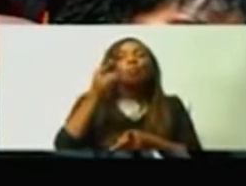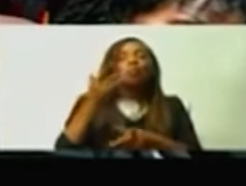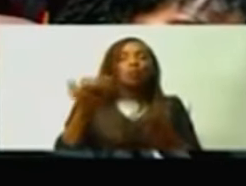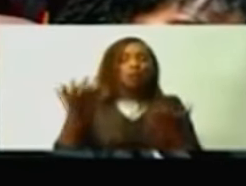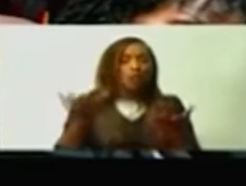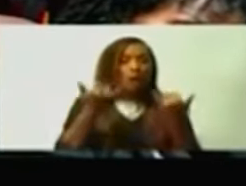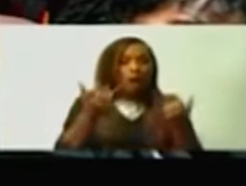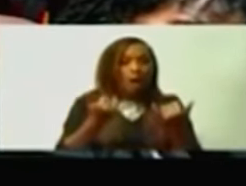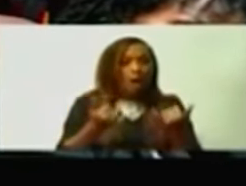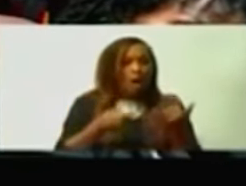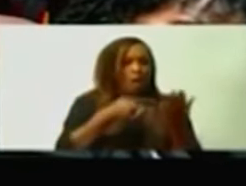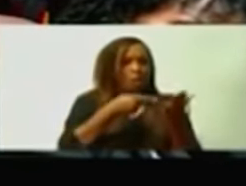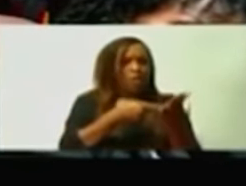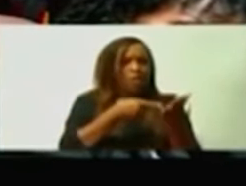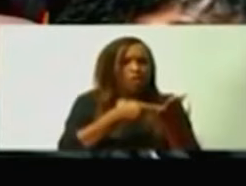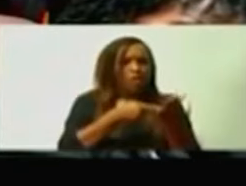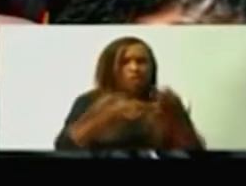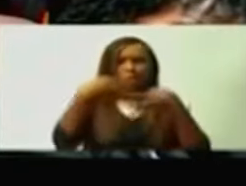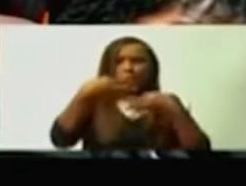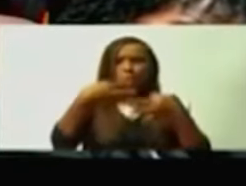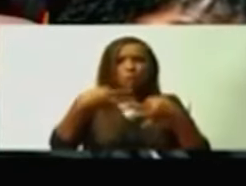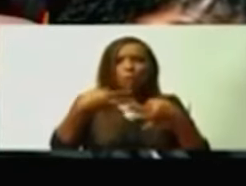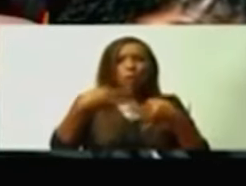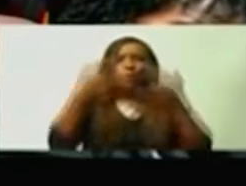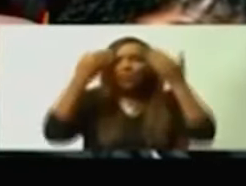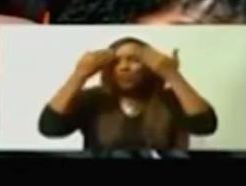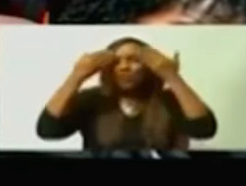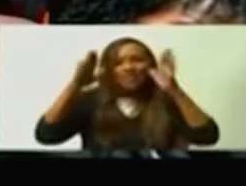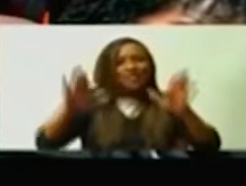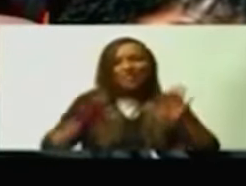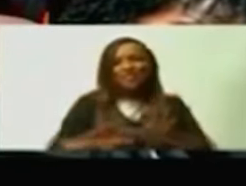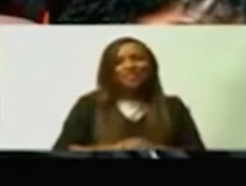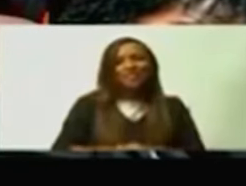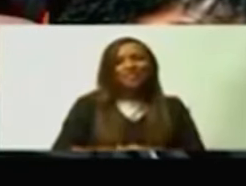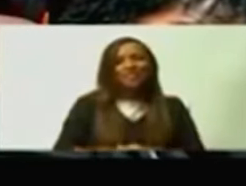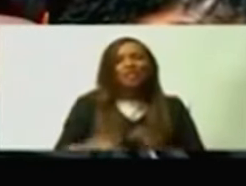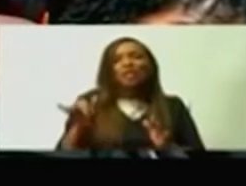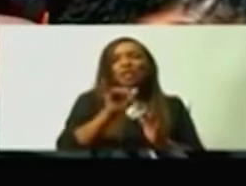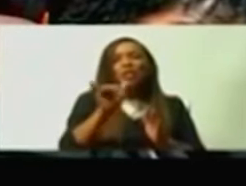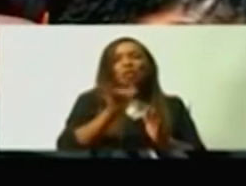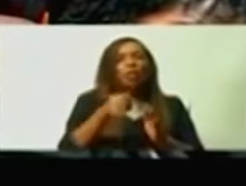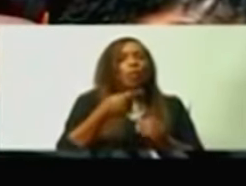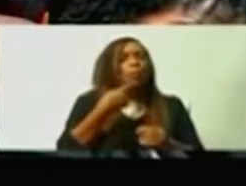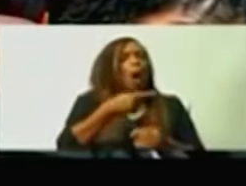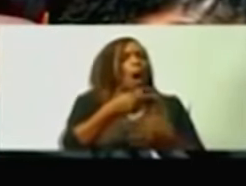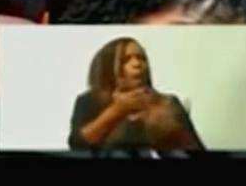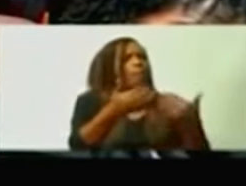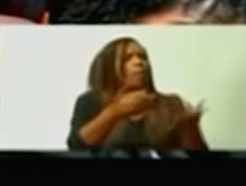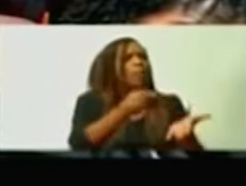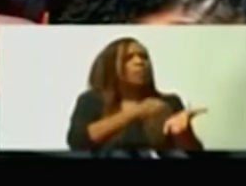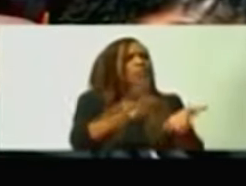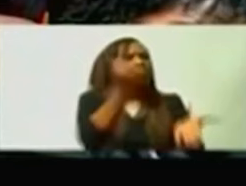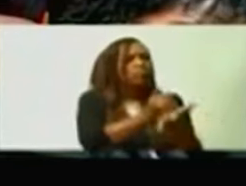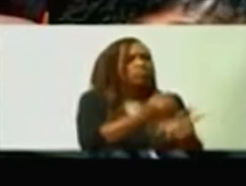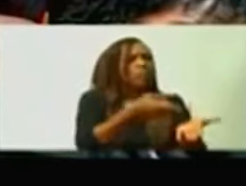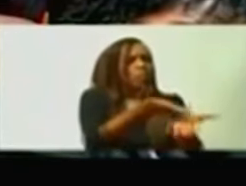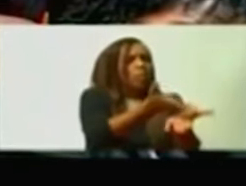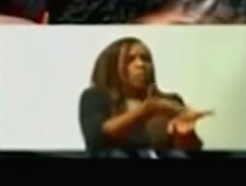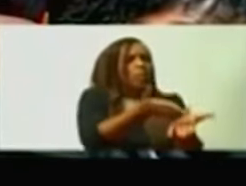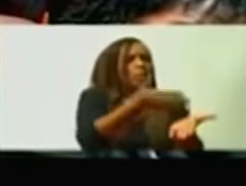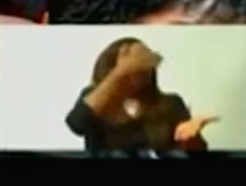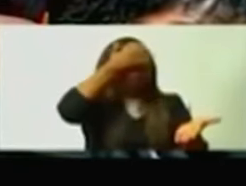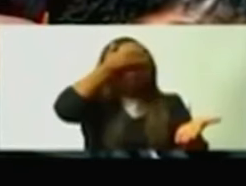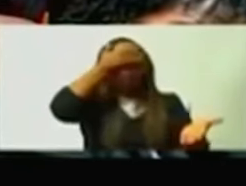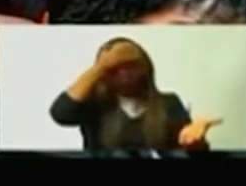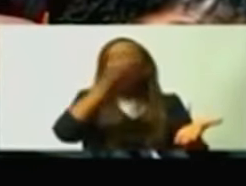ojos y diciéndole que cualquier contrato prácticamente, salvo algunos que se exceptúan en términos muy generales, que se hayan suscrito antes del